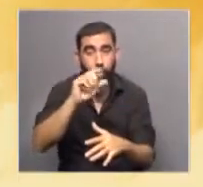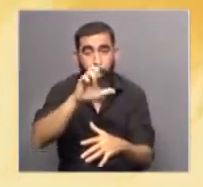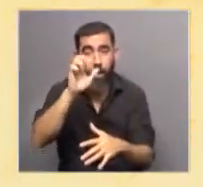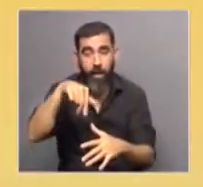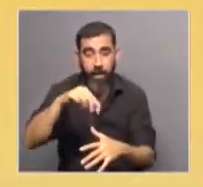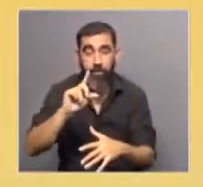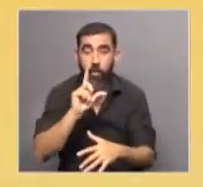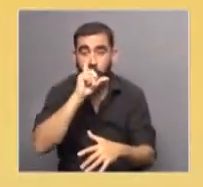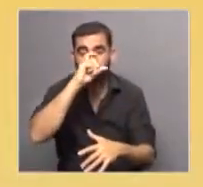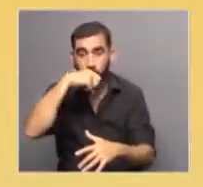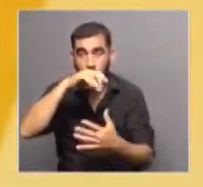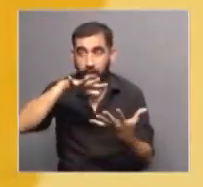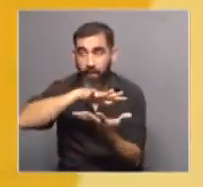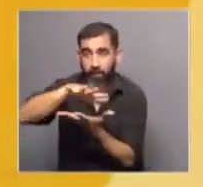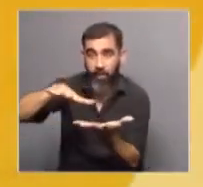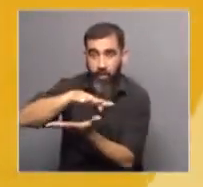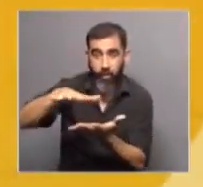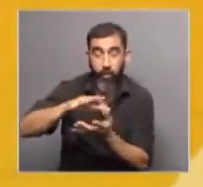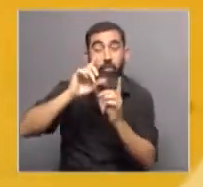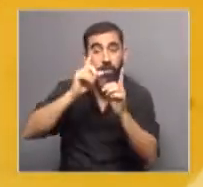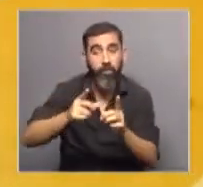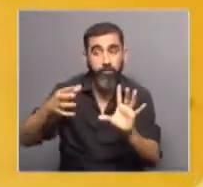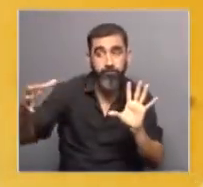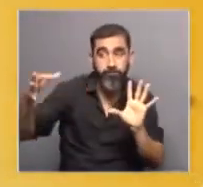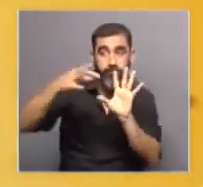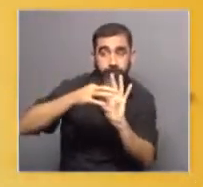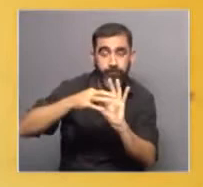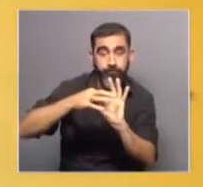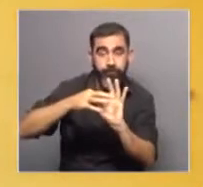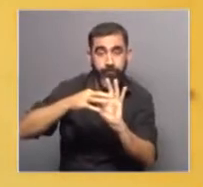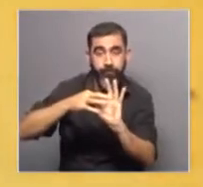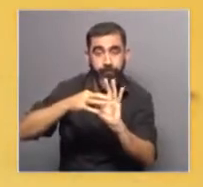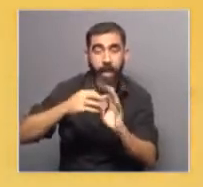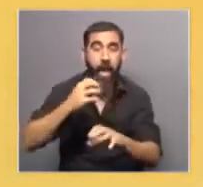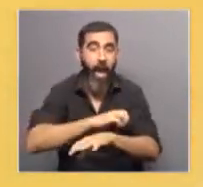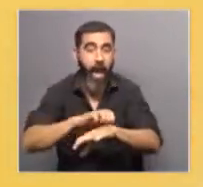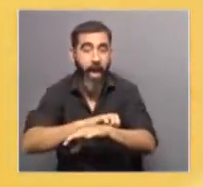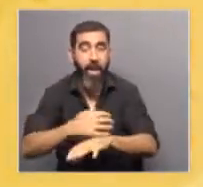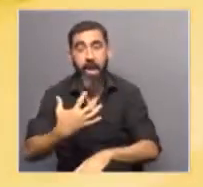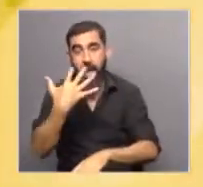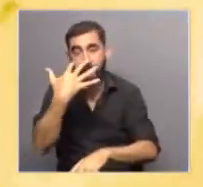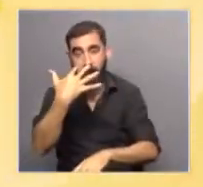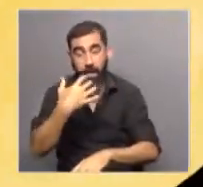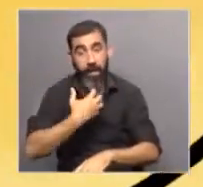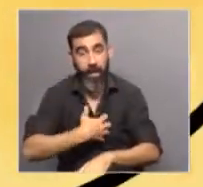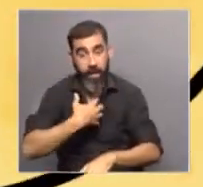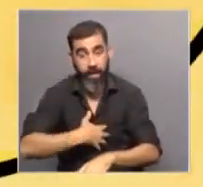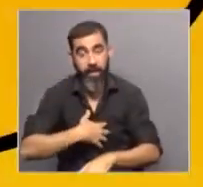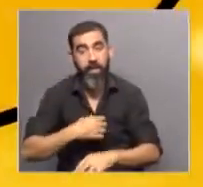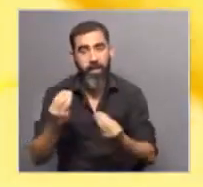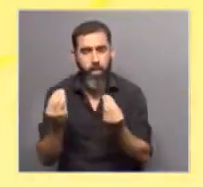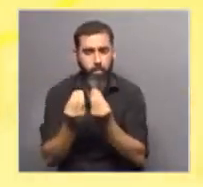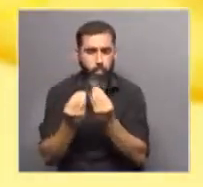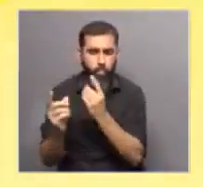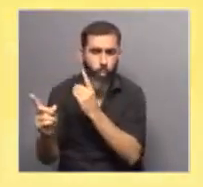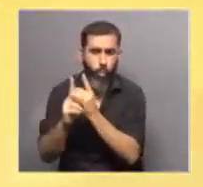de Montevideo y que eso a su vez tiene relación con las alergias respiratorias, bueno, la cantidad de